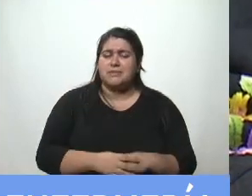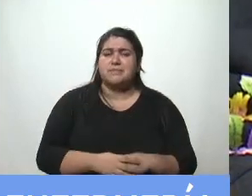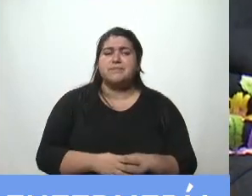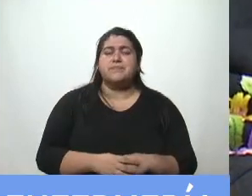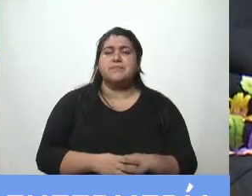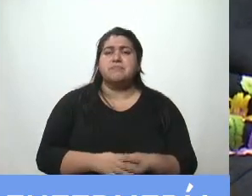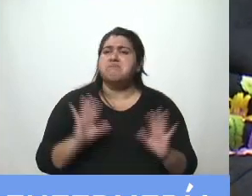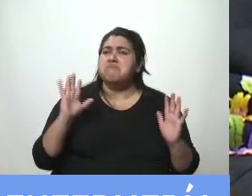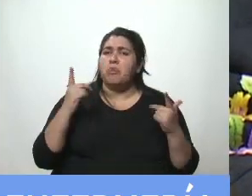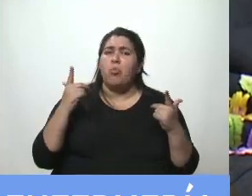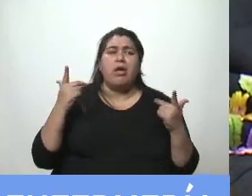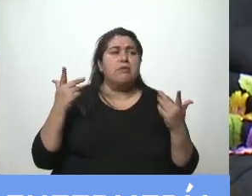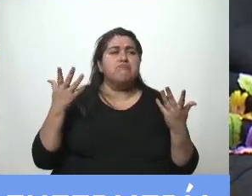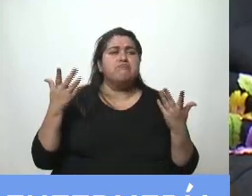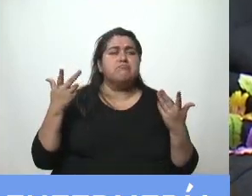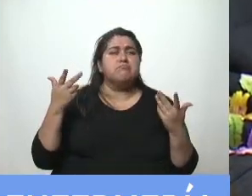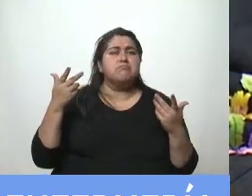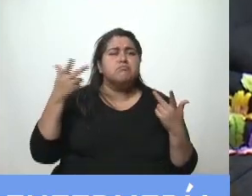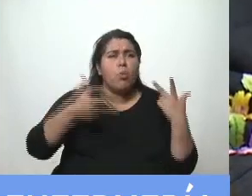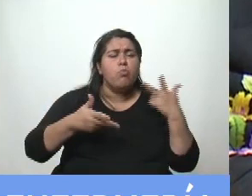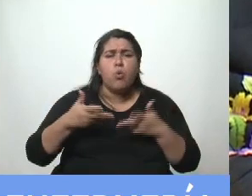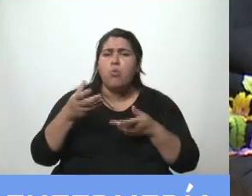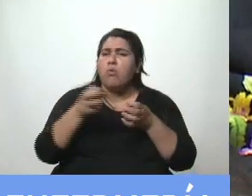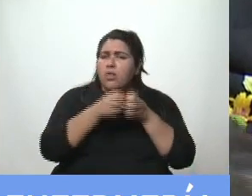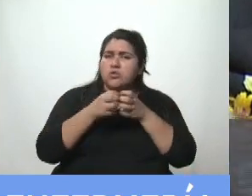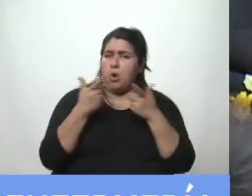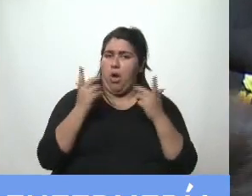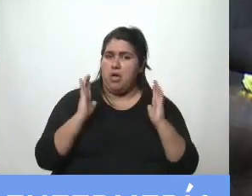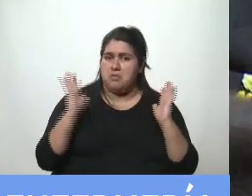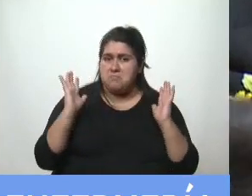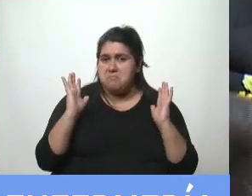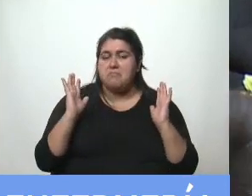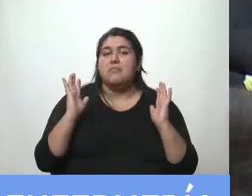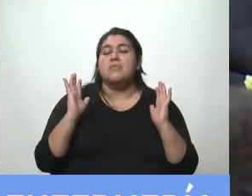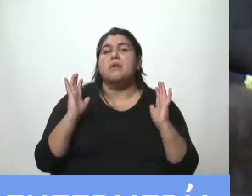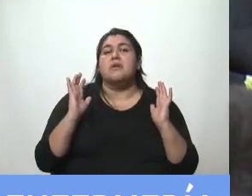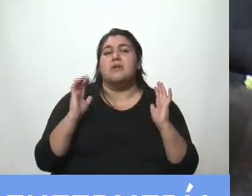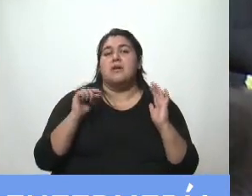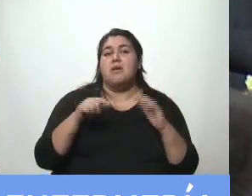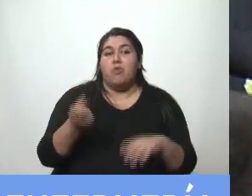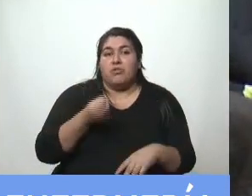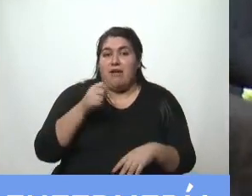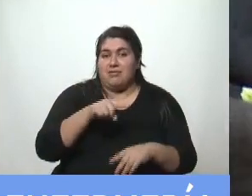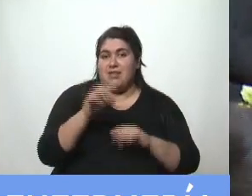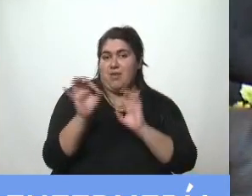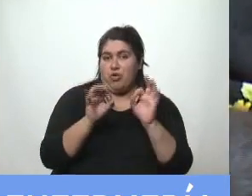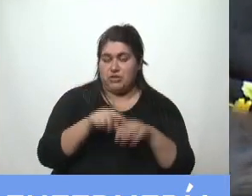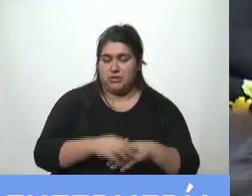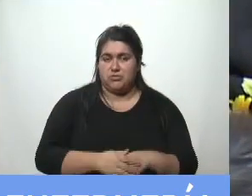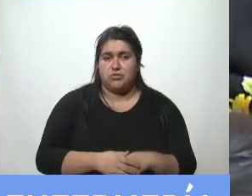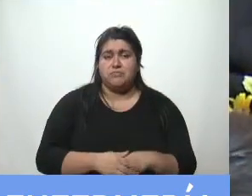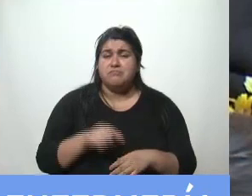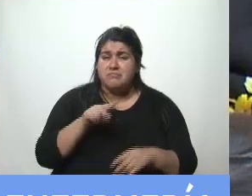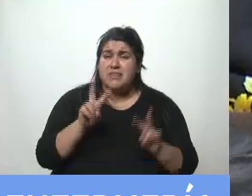y no hay discusión en cuanto al impacto que tienen estos proyectos. En cuanto a